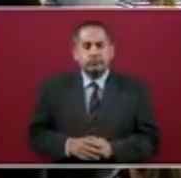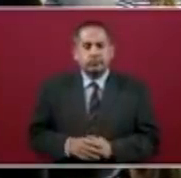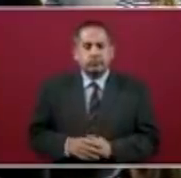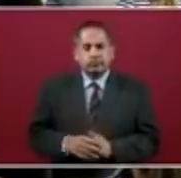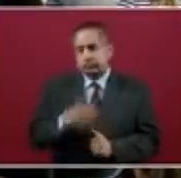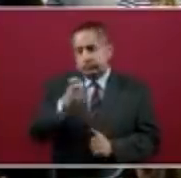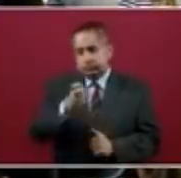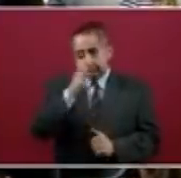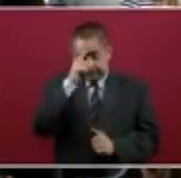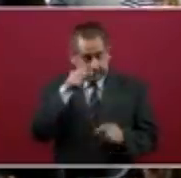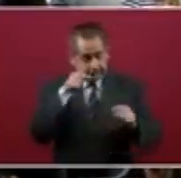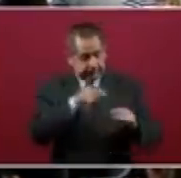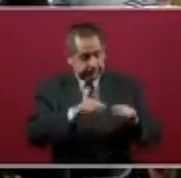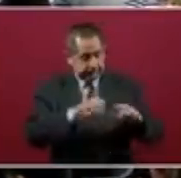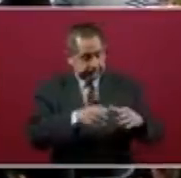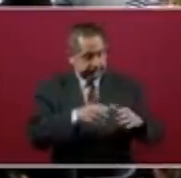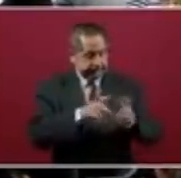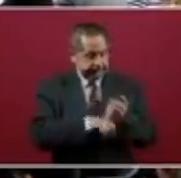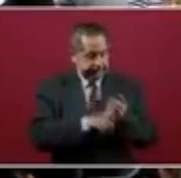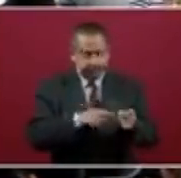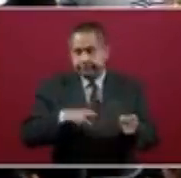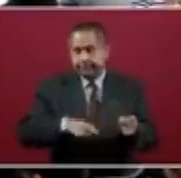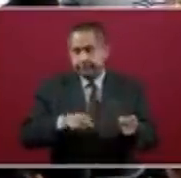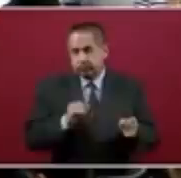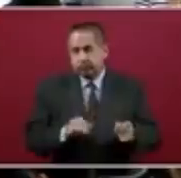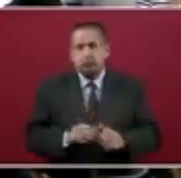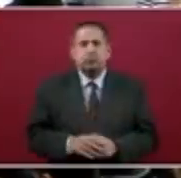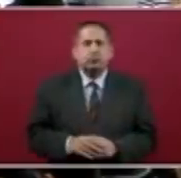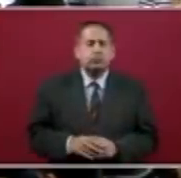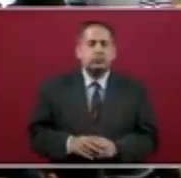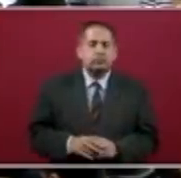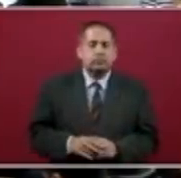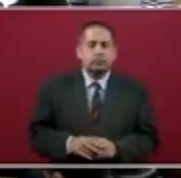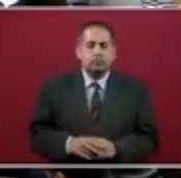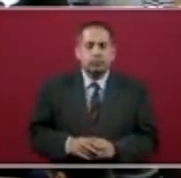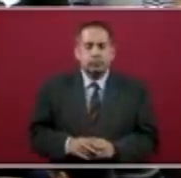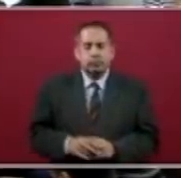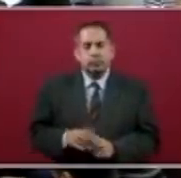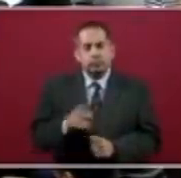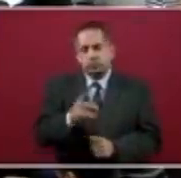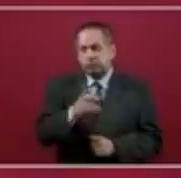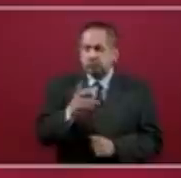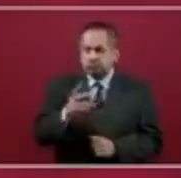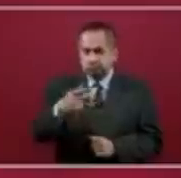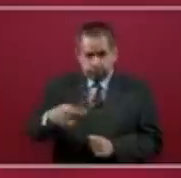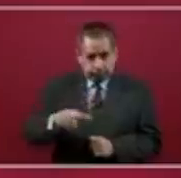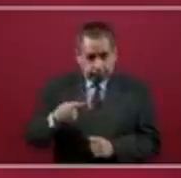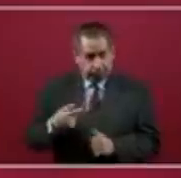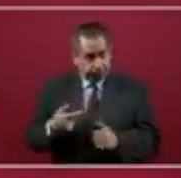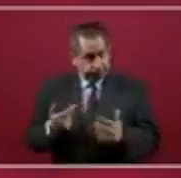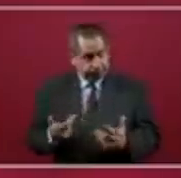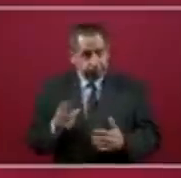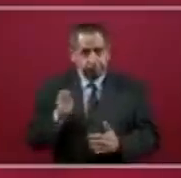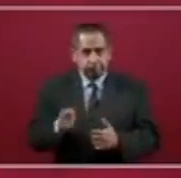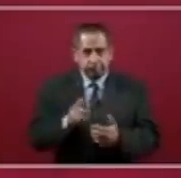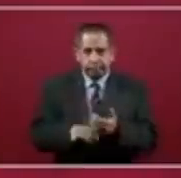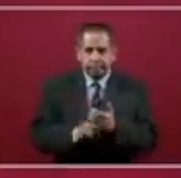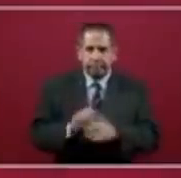Esa es una función del Estado. Entonces, a tu pregunta sobre